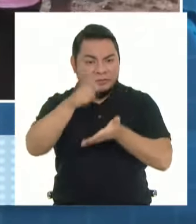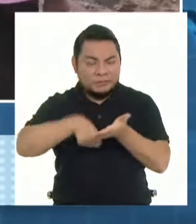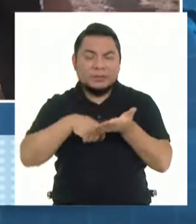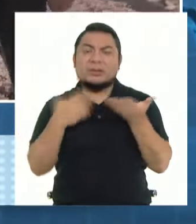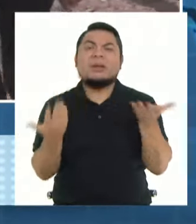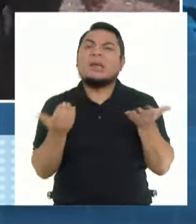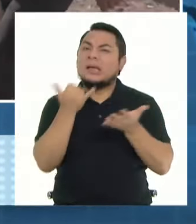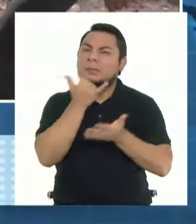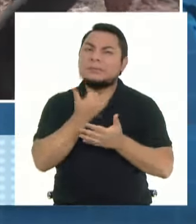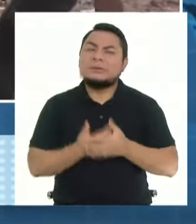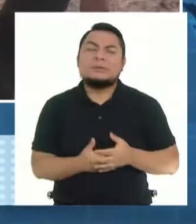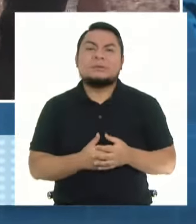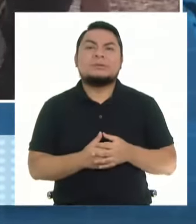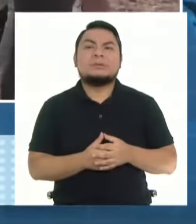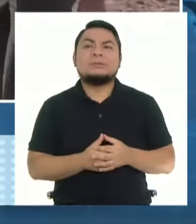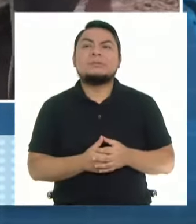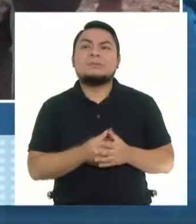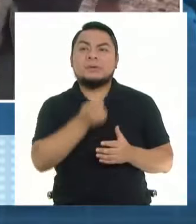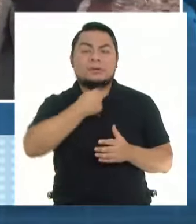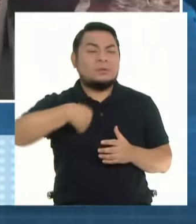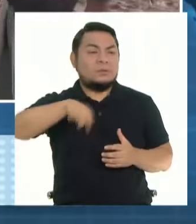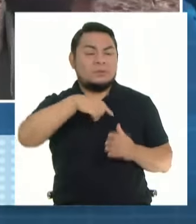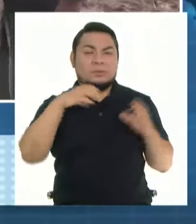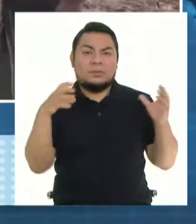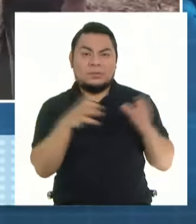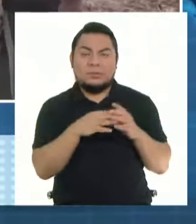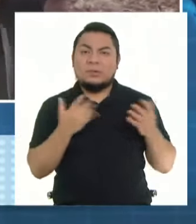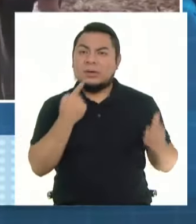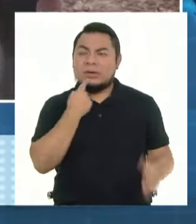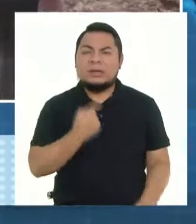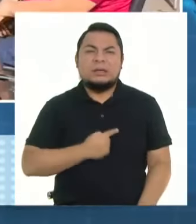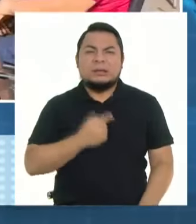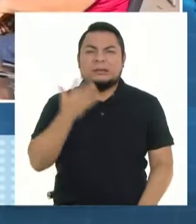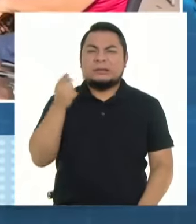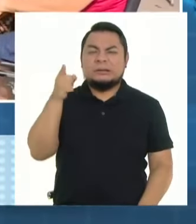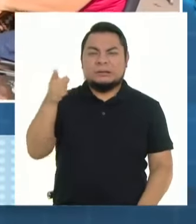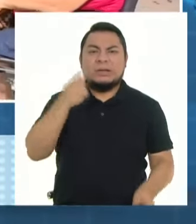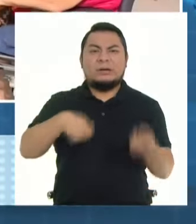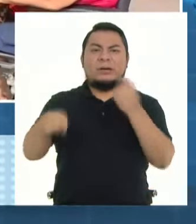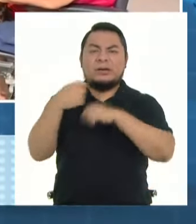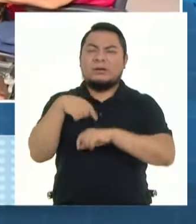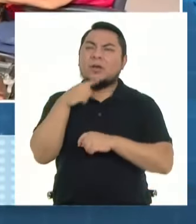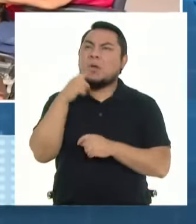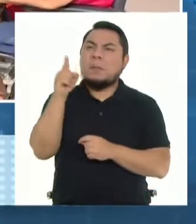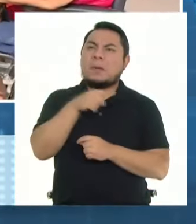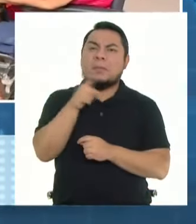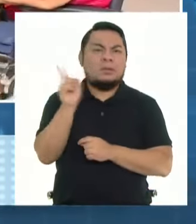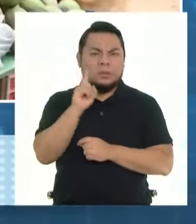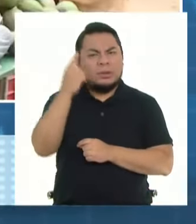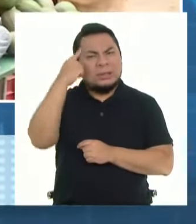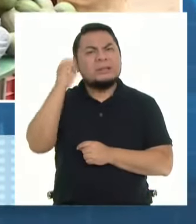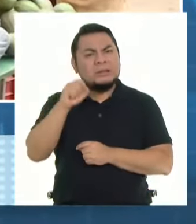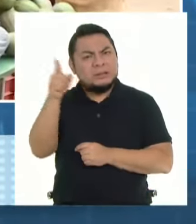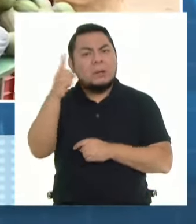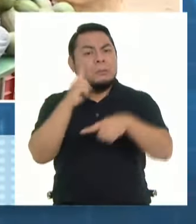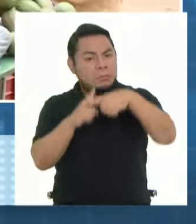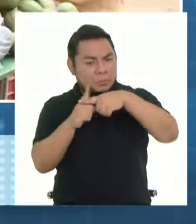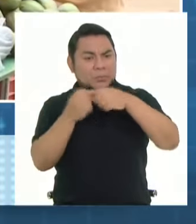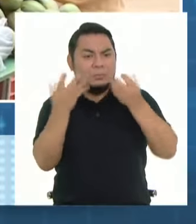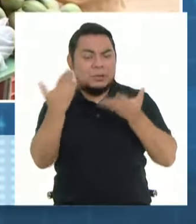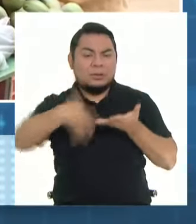Sí, miren, nosotros no, en verdad no envidiamos absolutamente nada de la agroexportación, nos parece positivo. Han